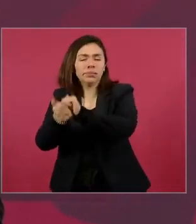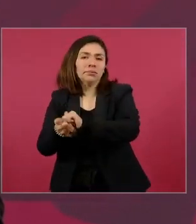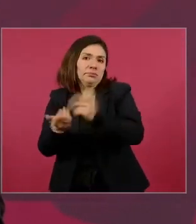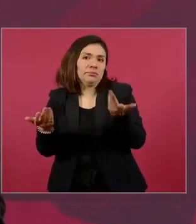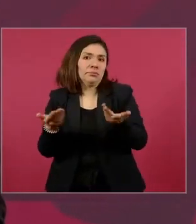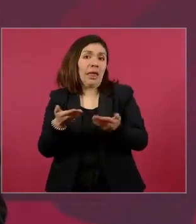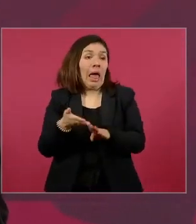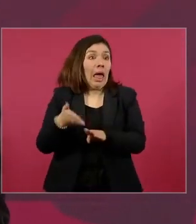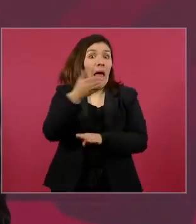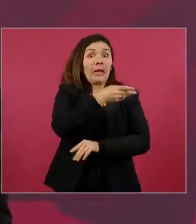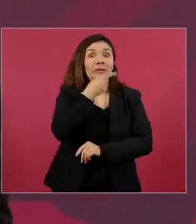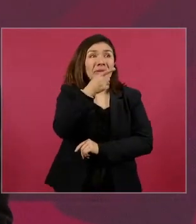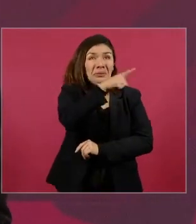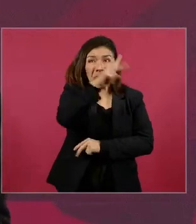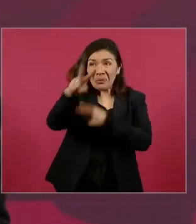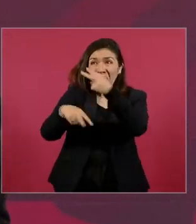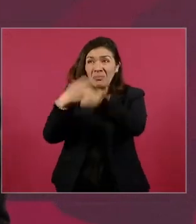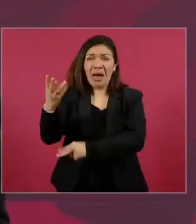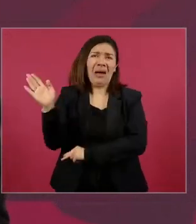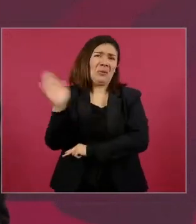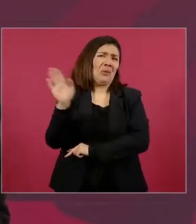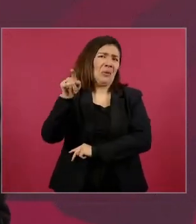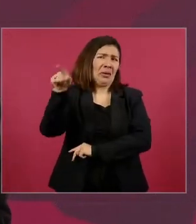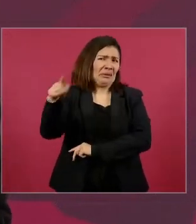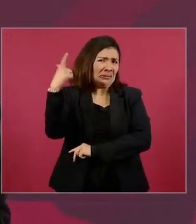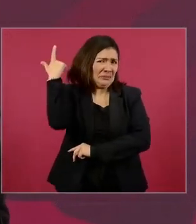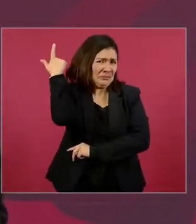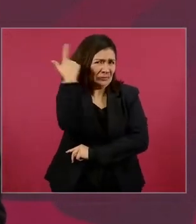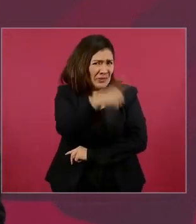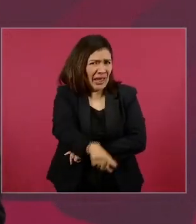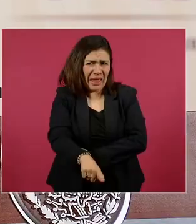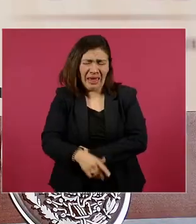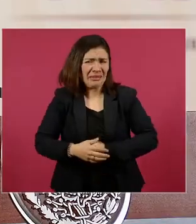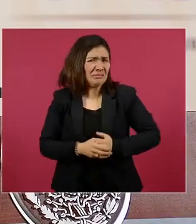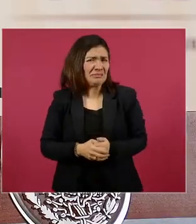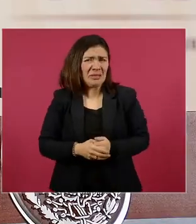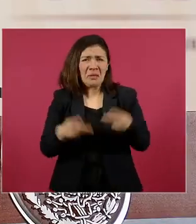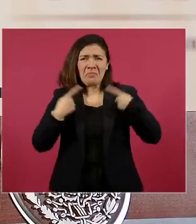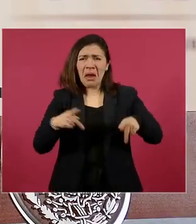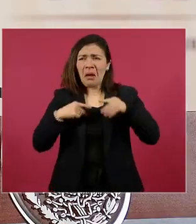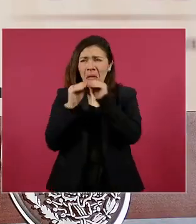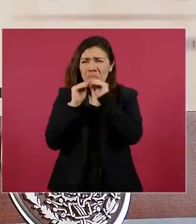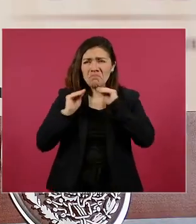Antes decían, no te pares por ahí porque espantan, no hay nadie.